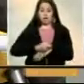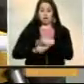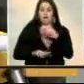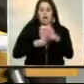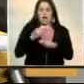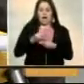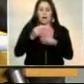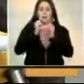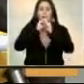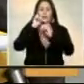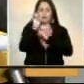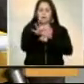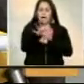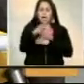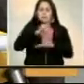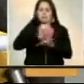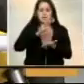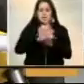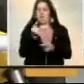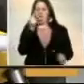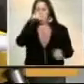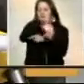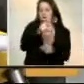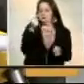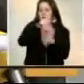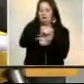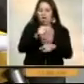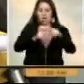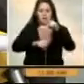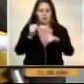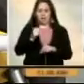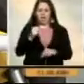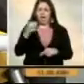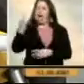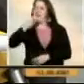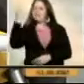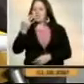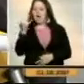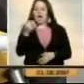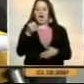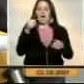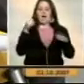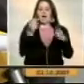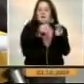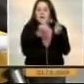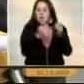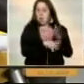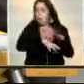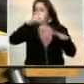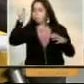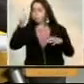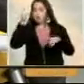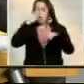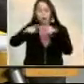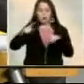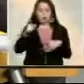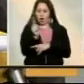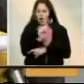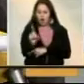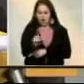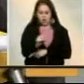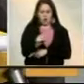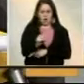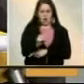ser de tranquilidad, no de amenaza. No es verdad que se deben sacar los depósitos públicos de la banca privada. La banca privada tiene una plataforma amplia,